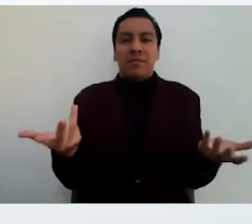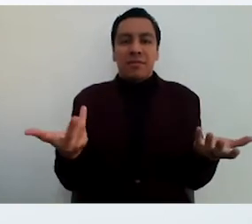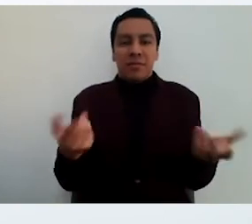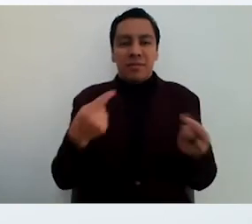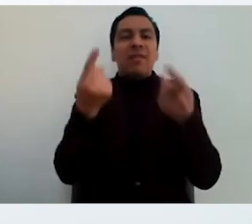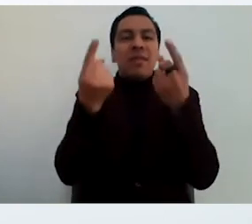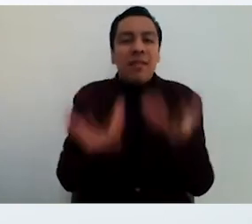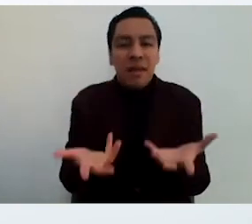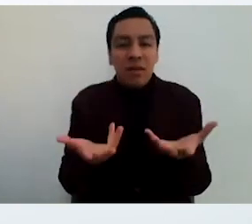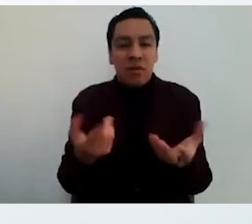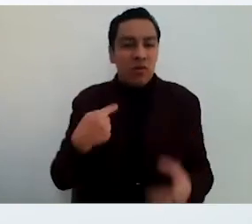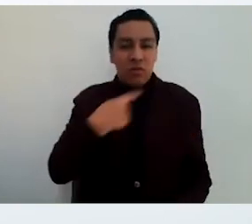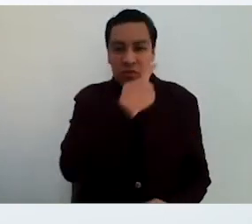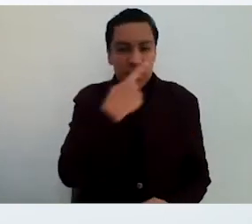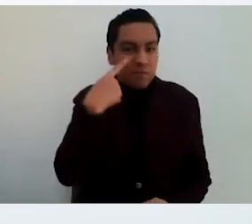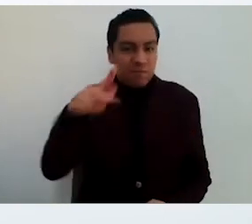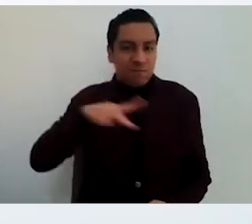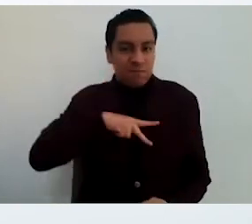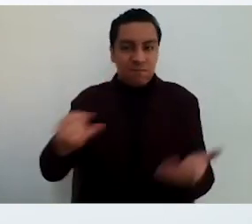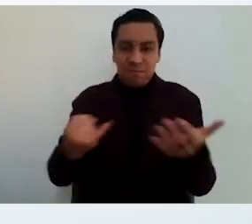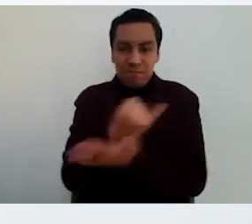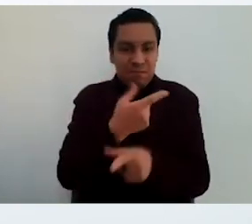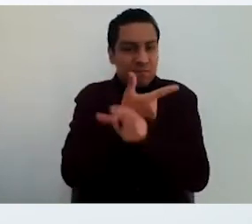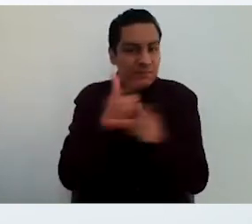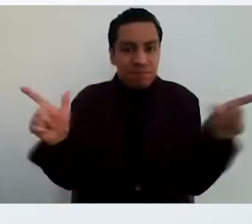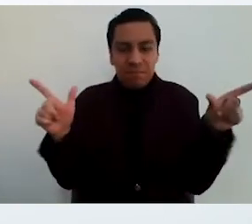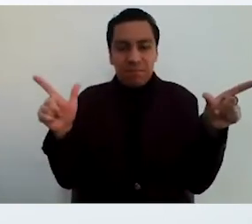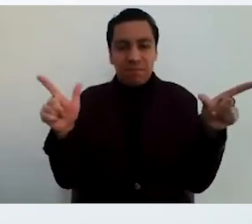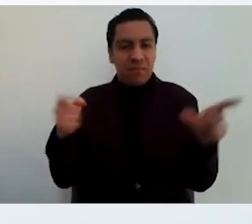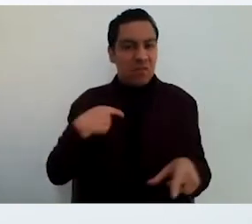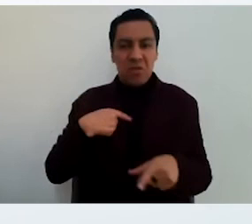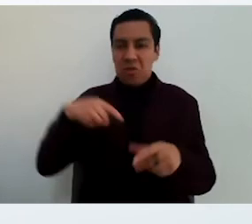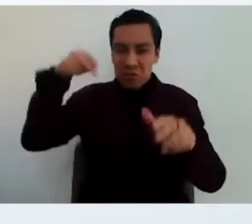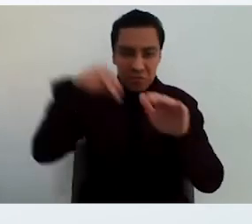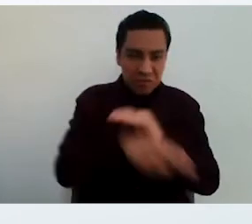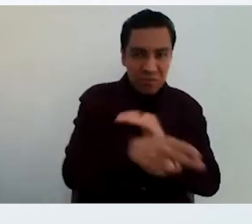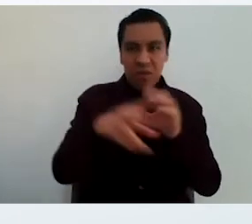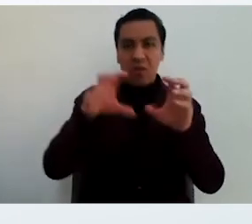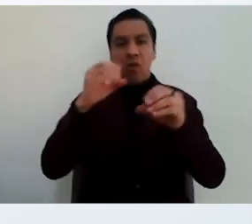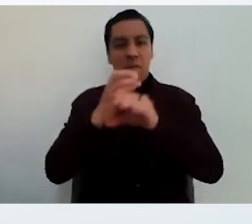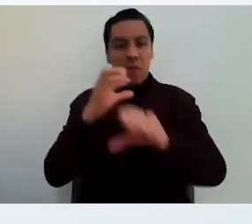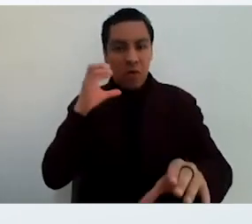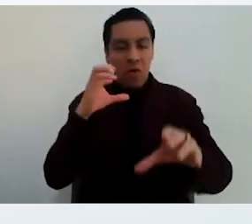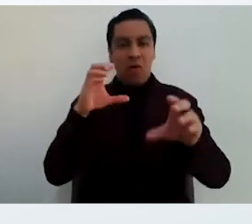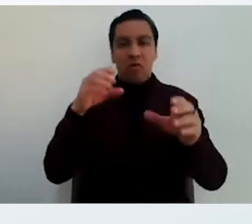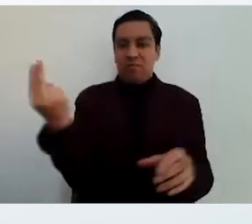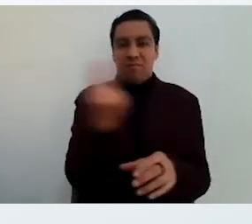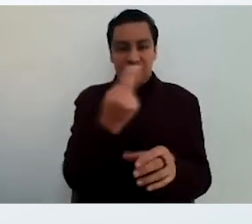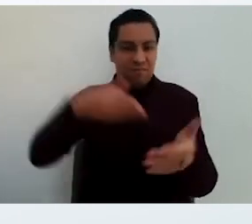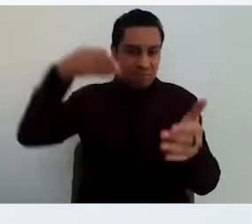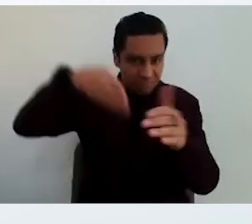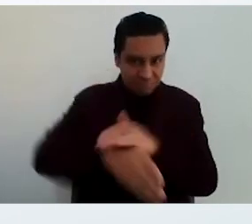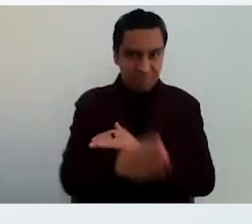vivimos en democracia y yo tengo libertad y entonces puedo hacer lo que a mí me convenga y me meto y no obedezco